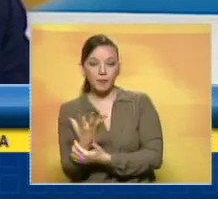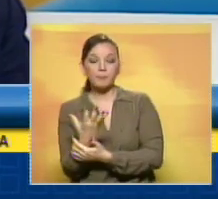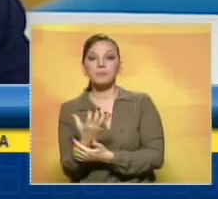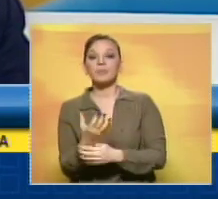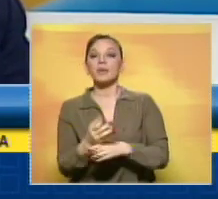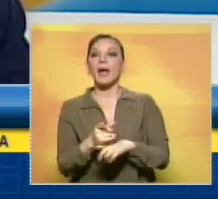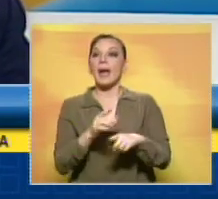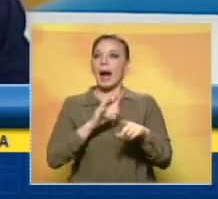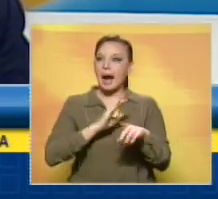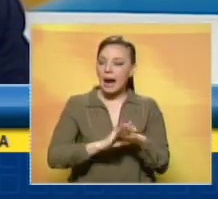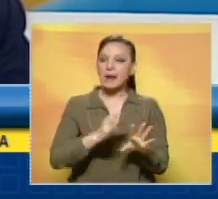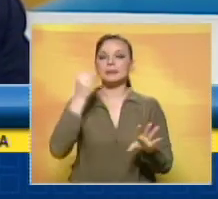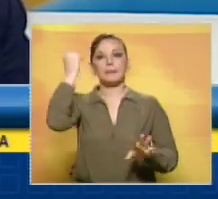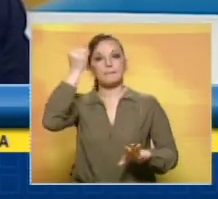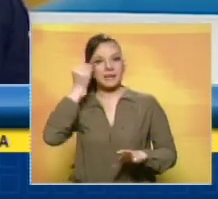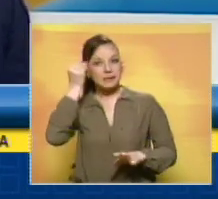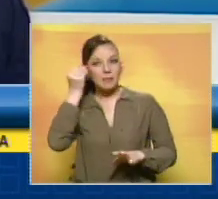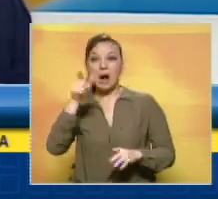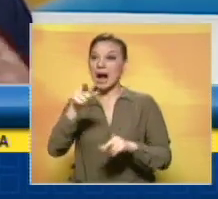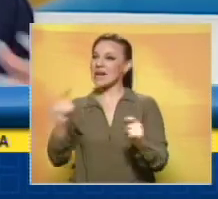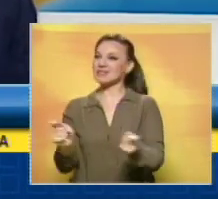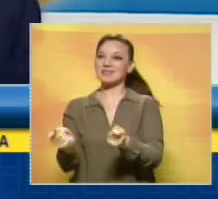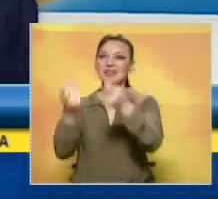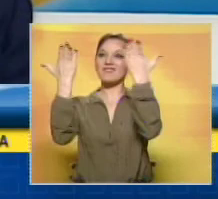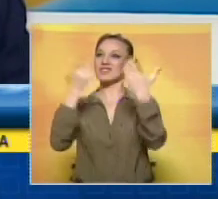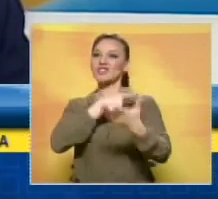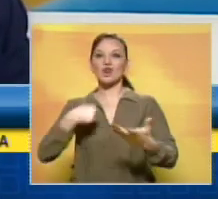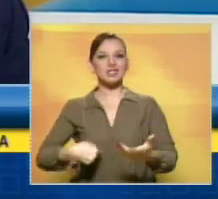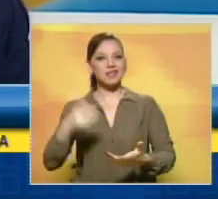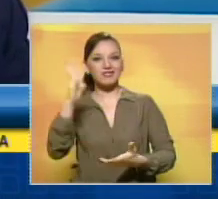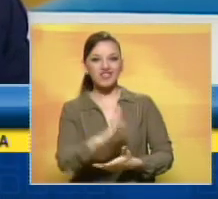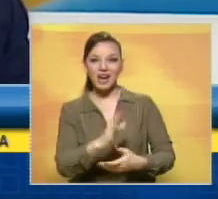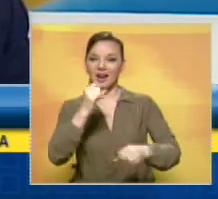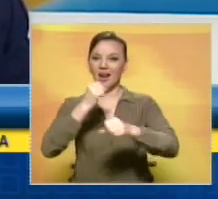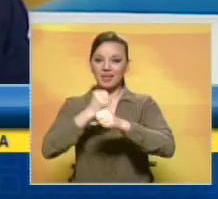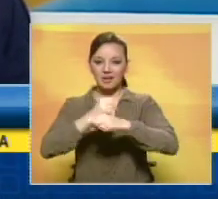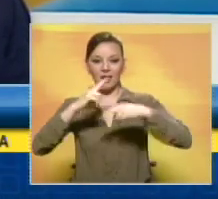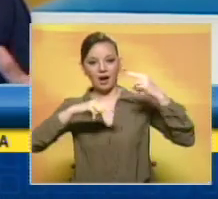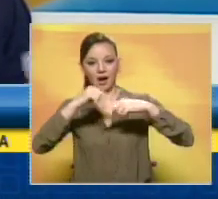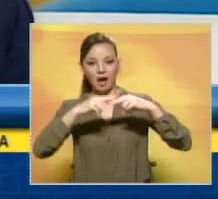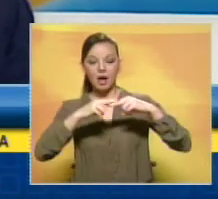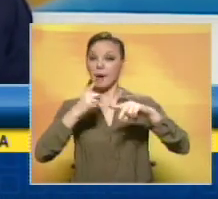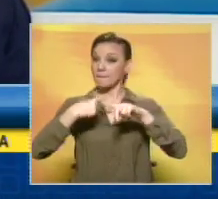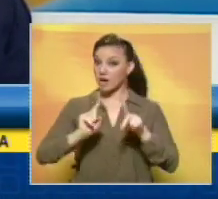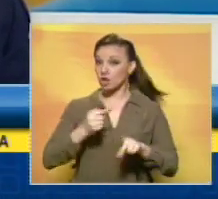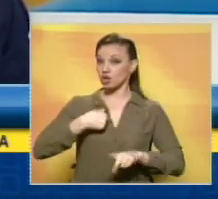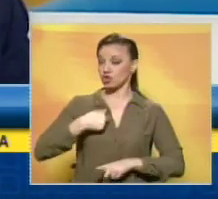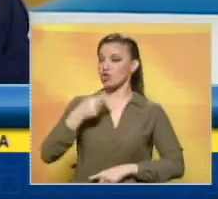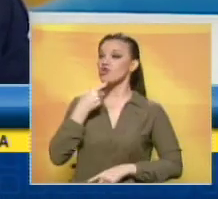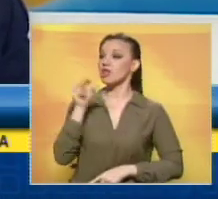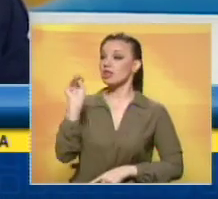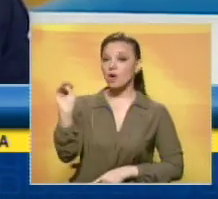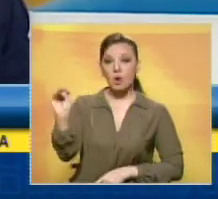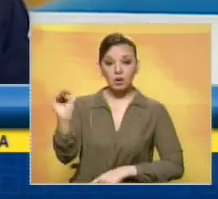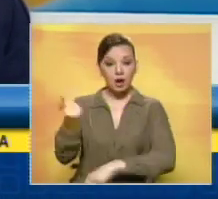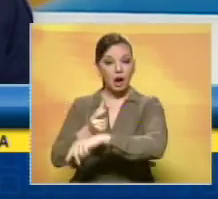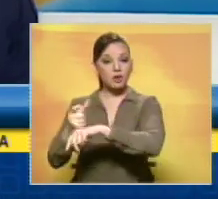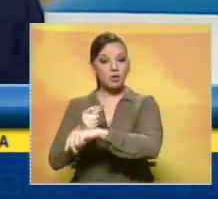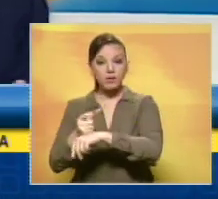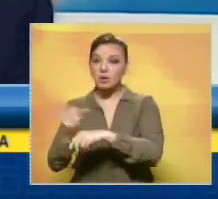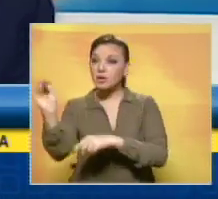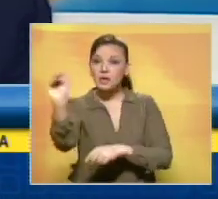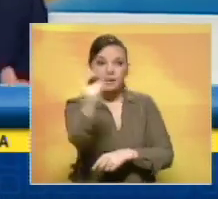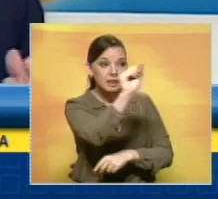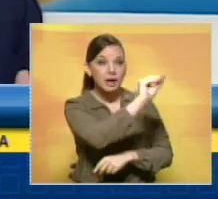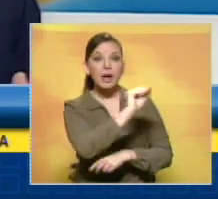allá de pensar que esto nos va a salvar, el emplazamiento que yo le hago al gobierno es que convoque al país en este momento y